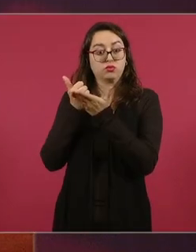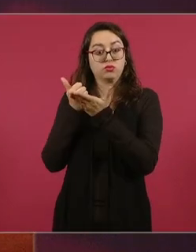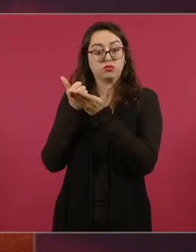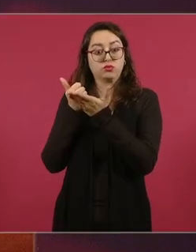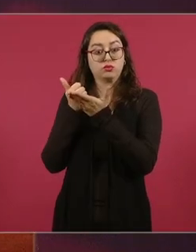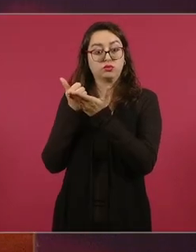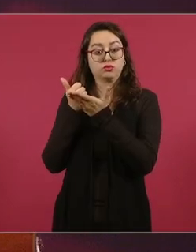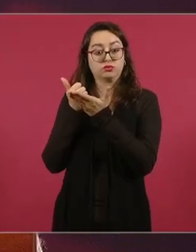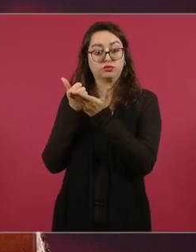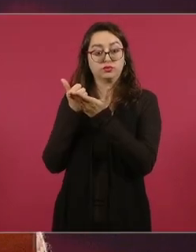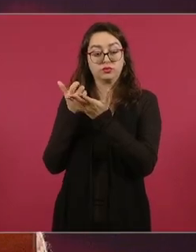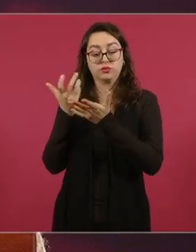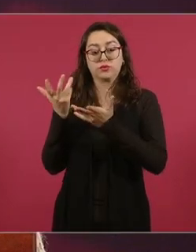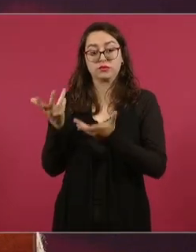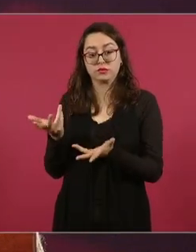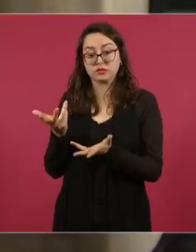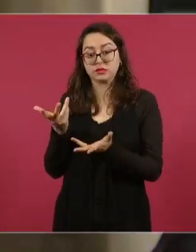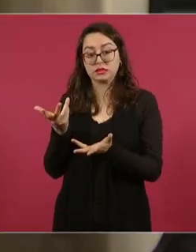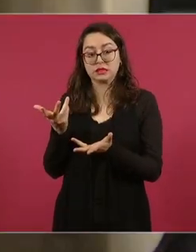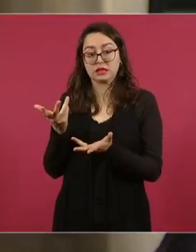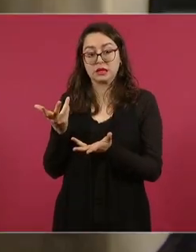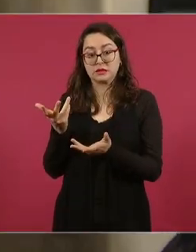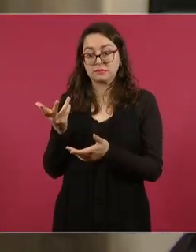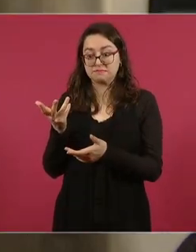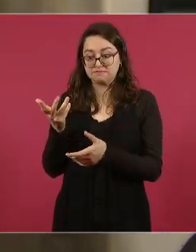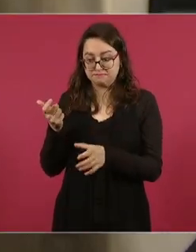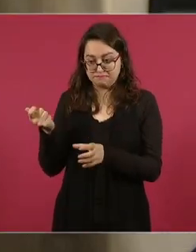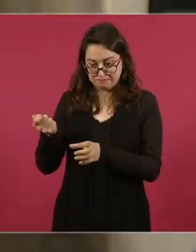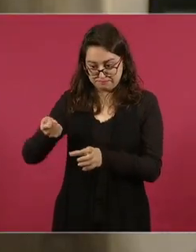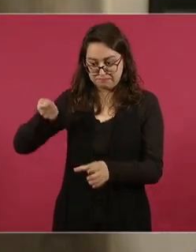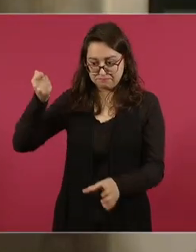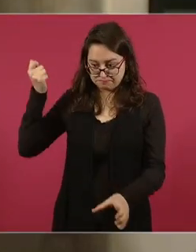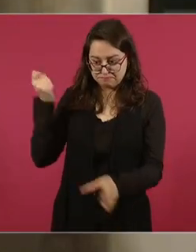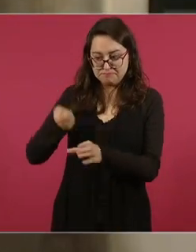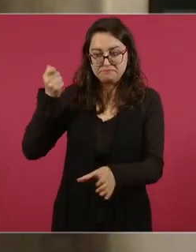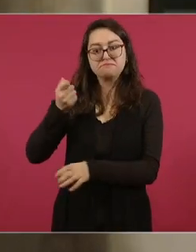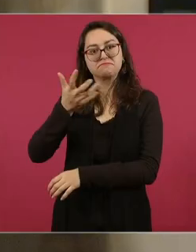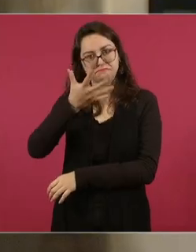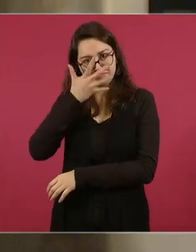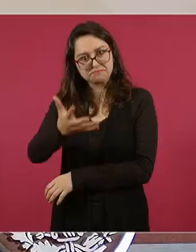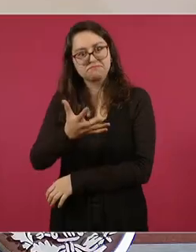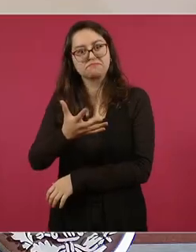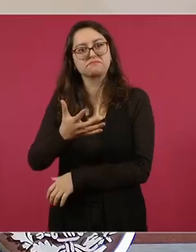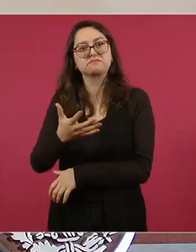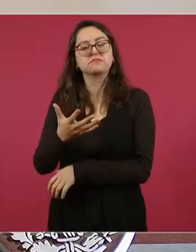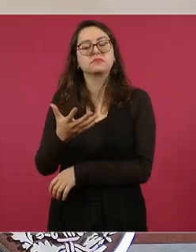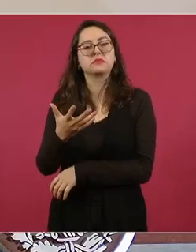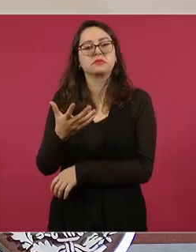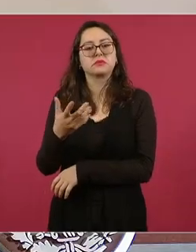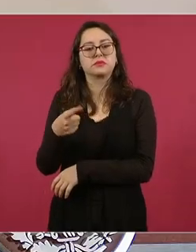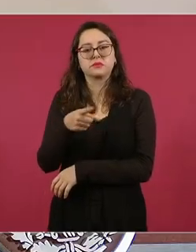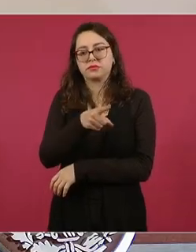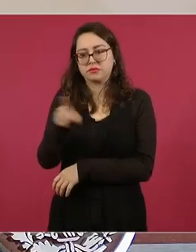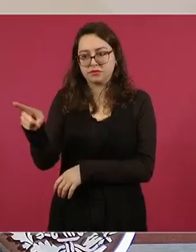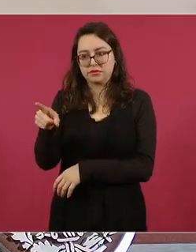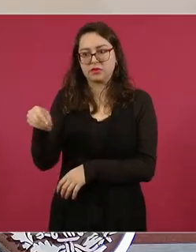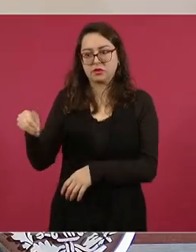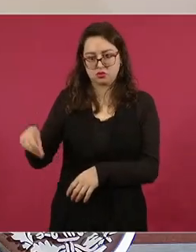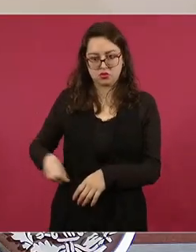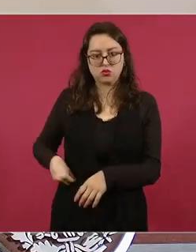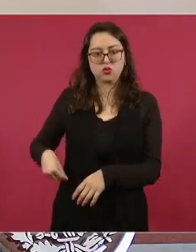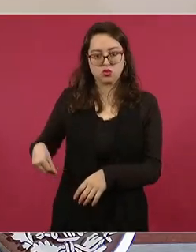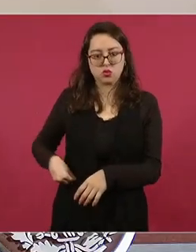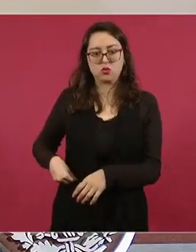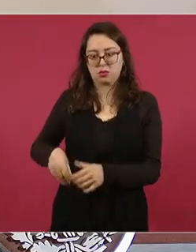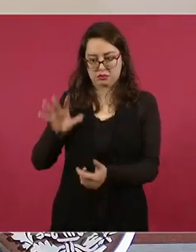exactamente buscar una sanción ejemplar para los imputados